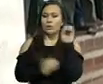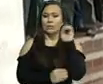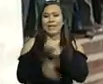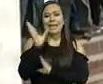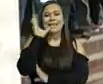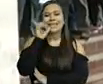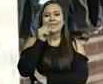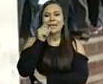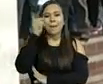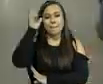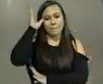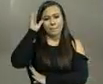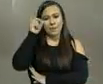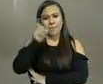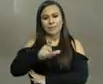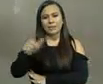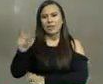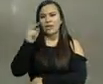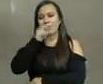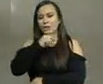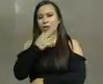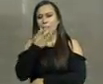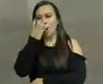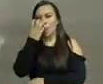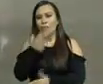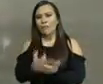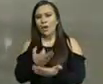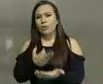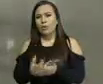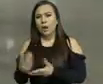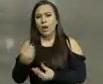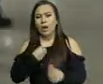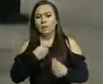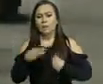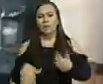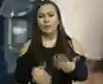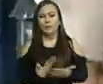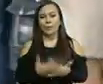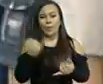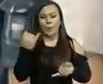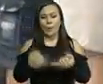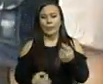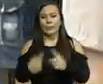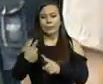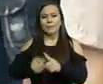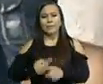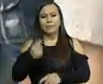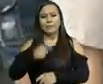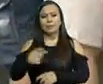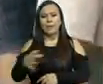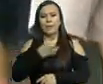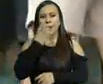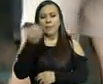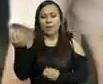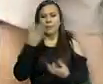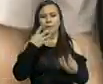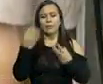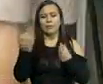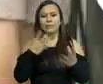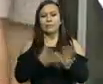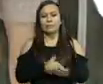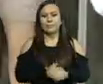lo hicieron ciudadanos inconformes con el tema de la facturación en sus plantillas en los últimos meses ínformó charlie